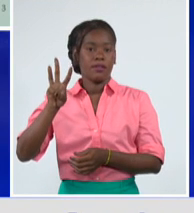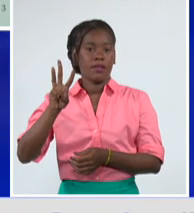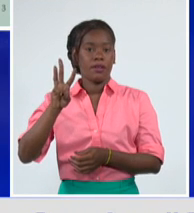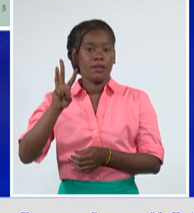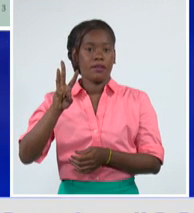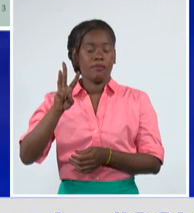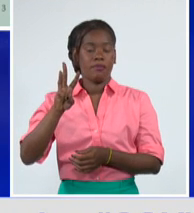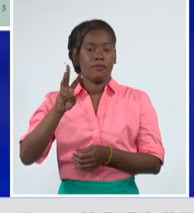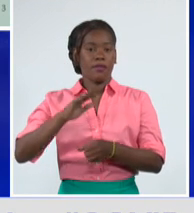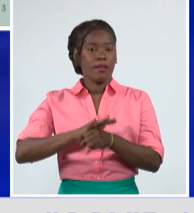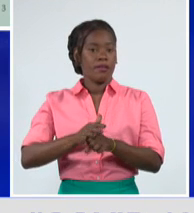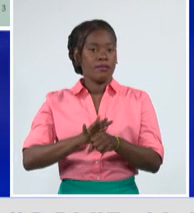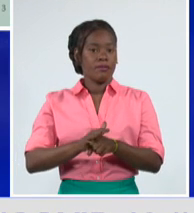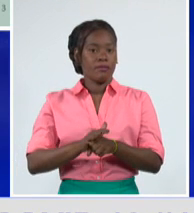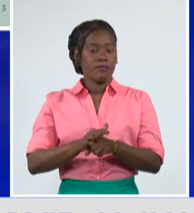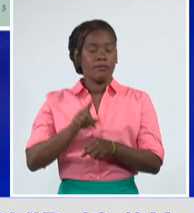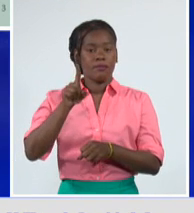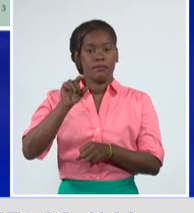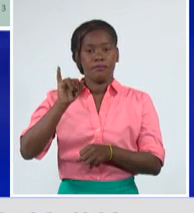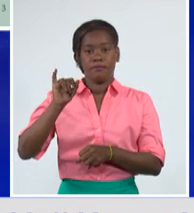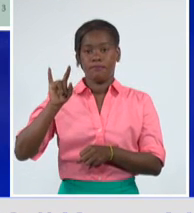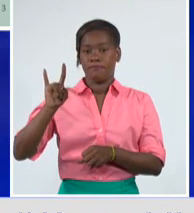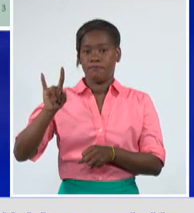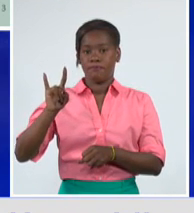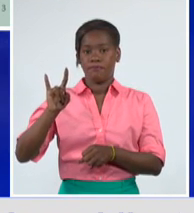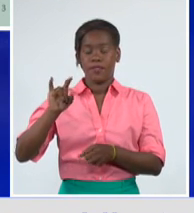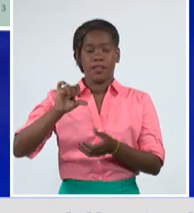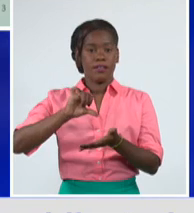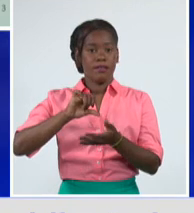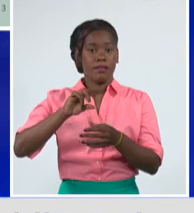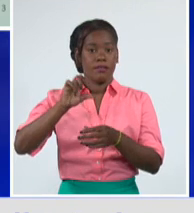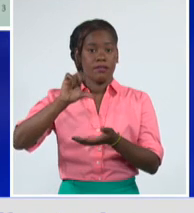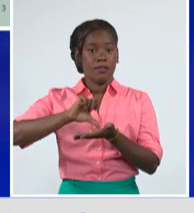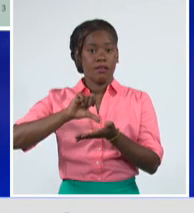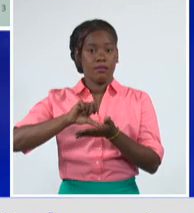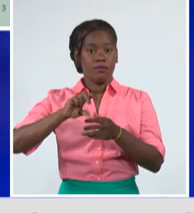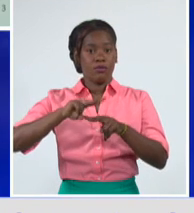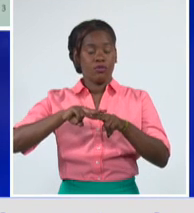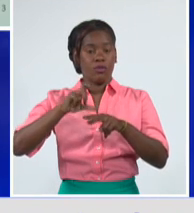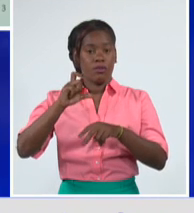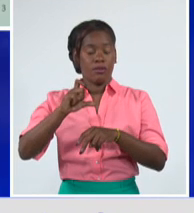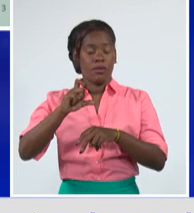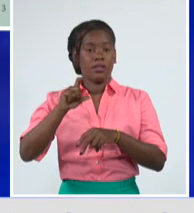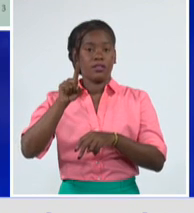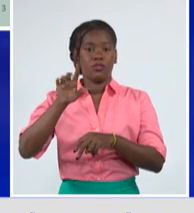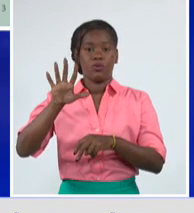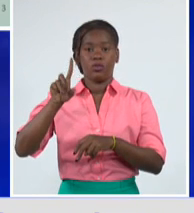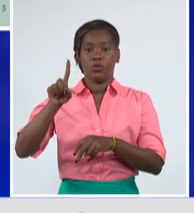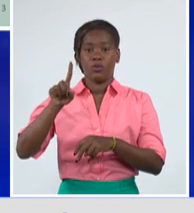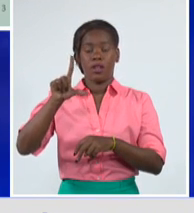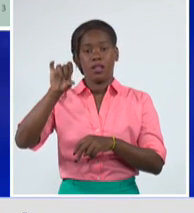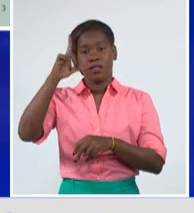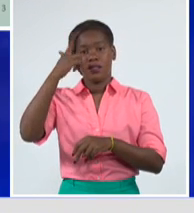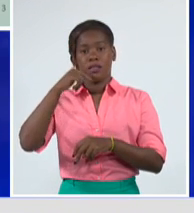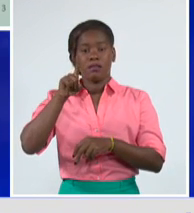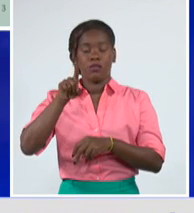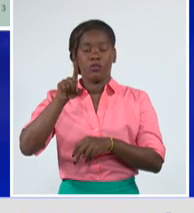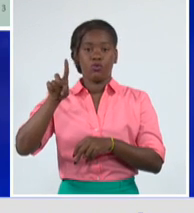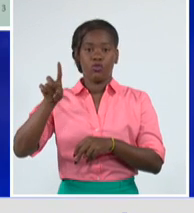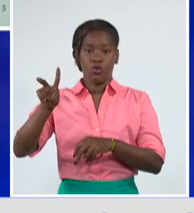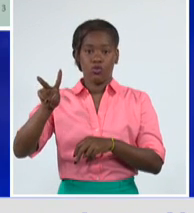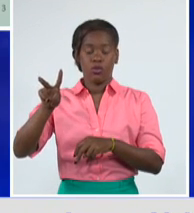Naranjo 169, Centro Habana 151, La Lisa 111 y Playa 102